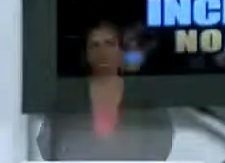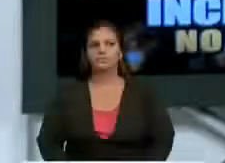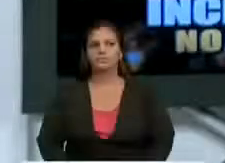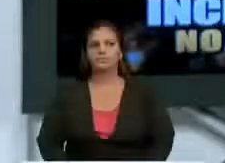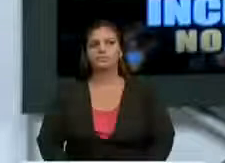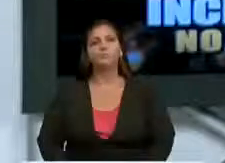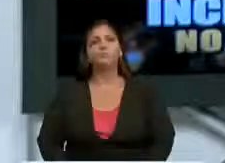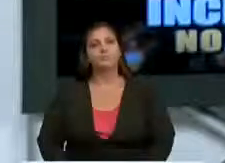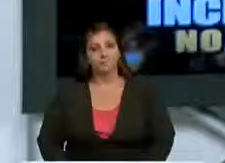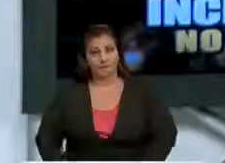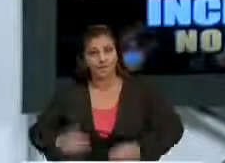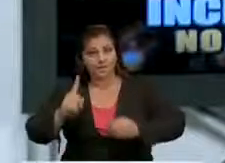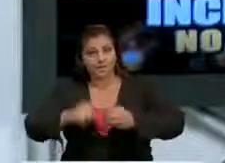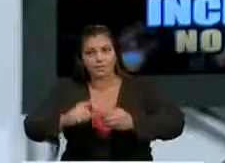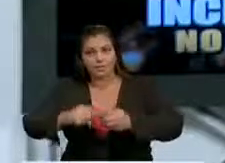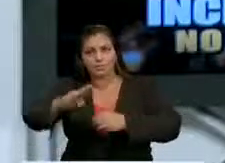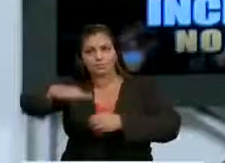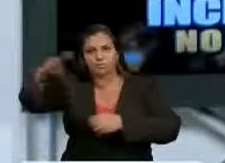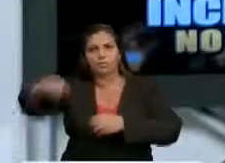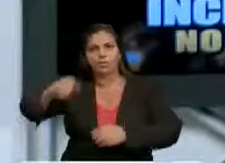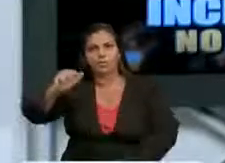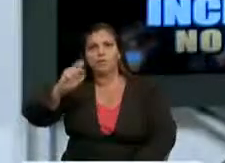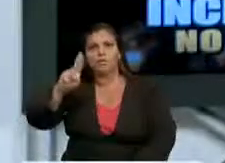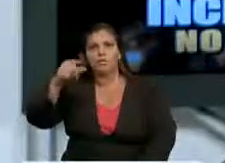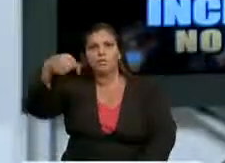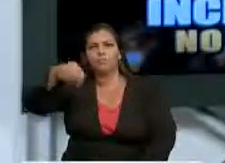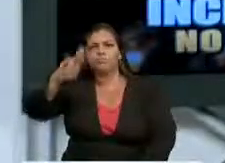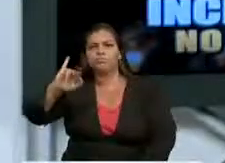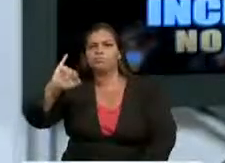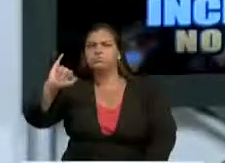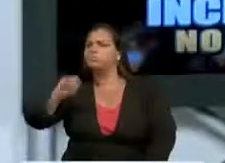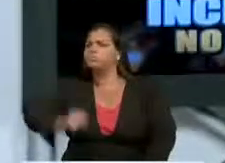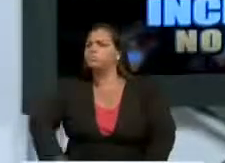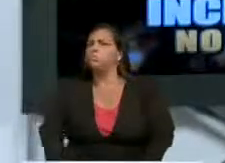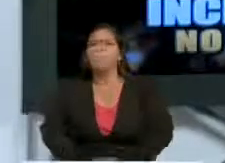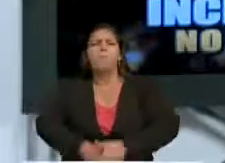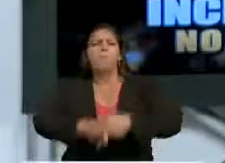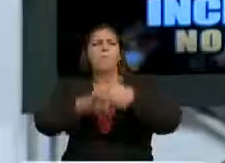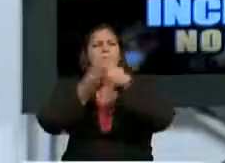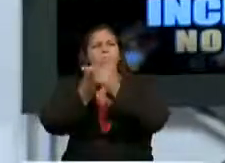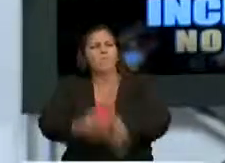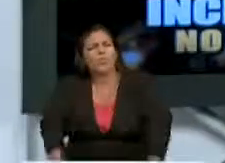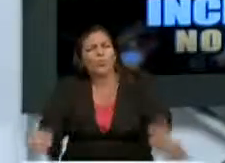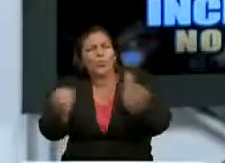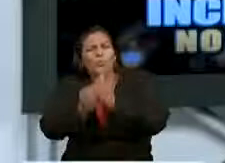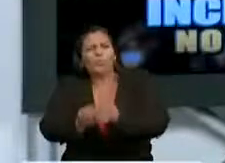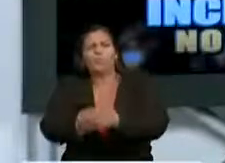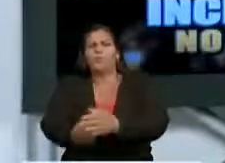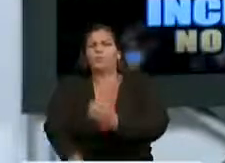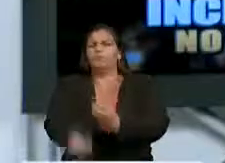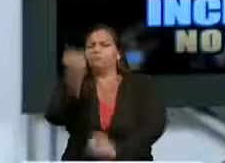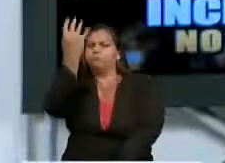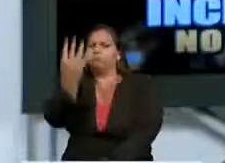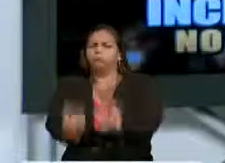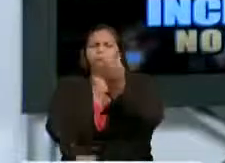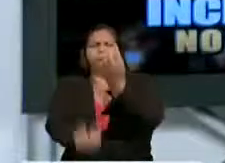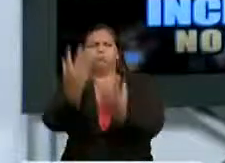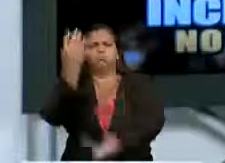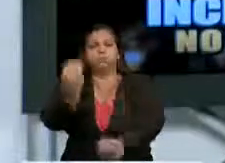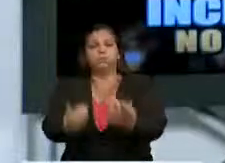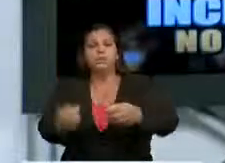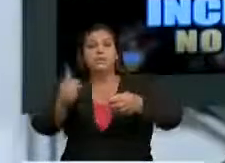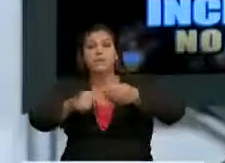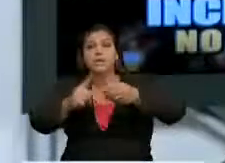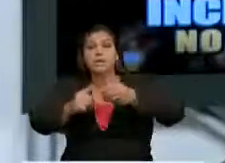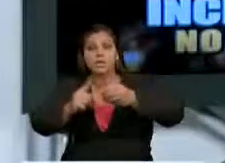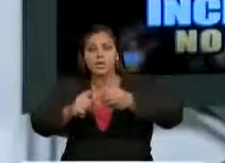En el Cerro del Auqui se inició un incendio de grandes proporciones, lo que ocasionó que una nube de humo cubriera el cielo capitalino. Desde